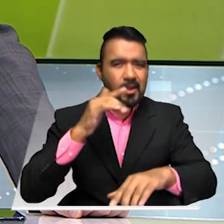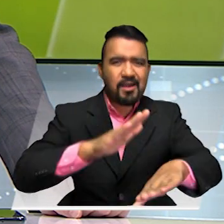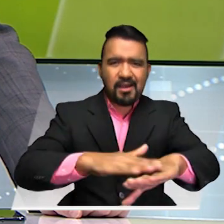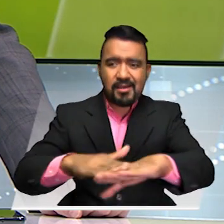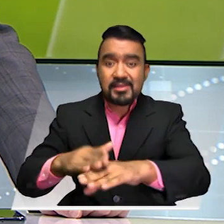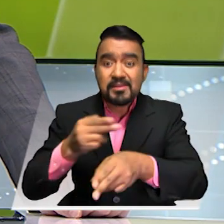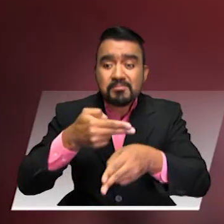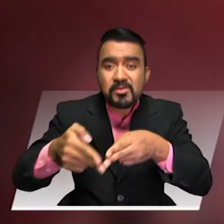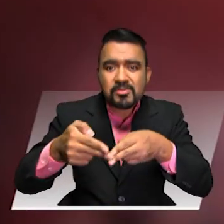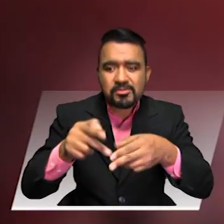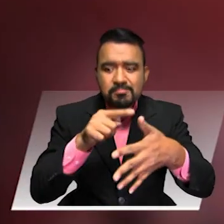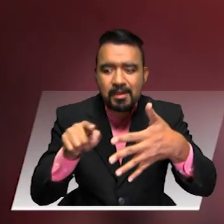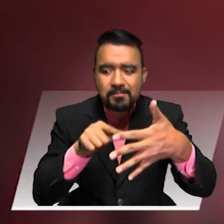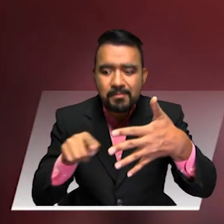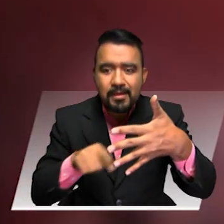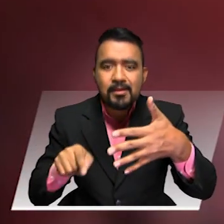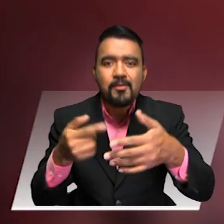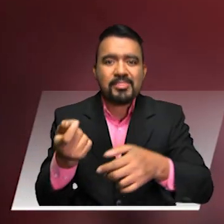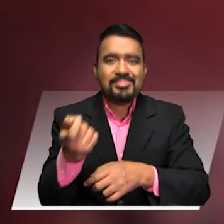avecinan.